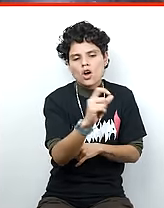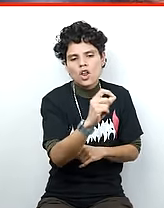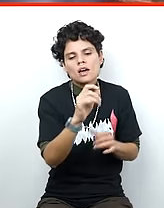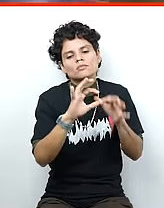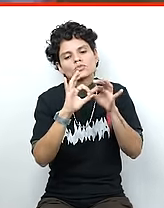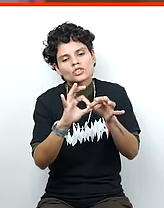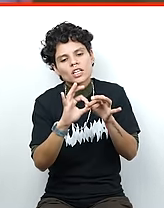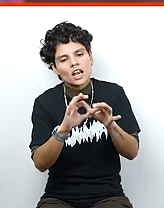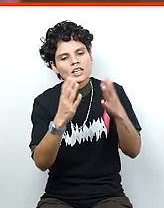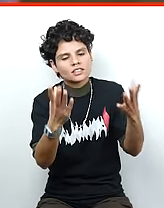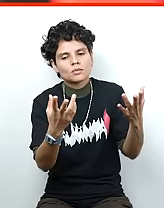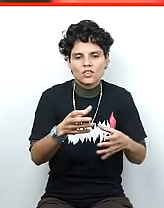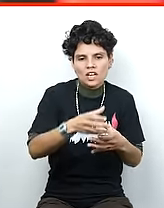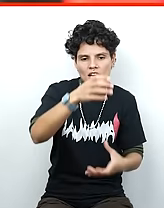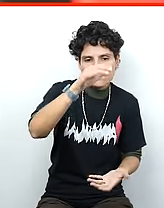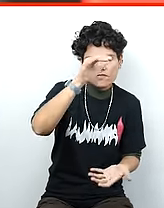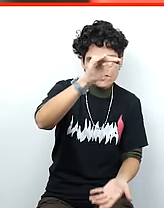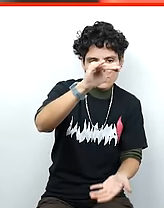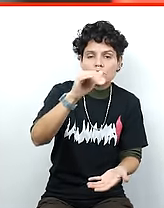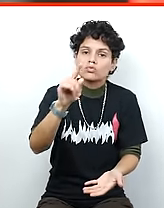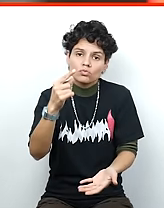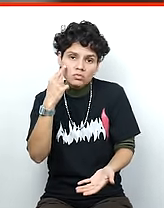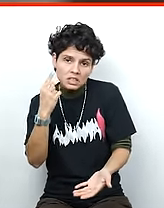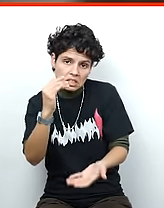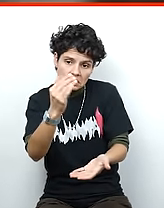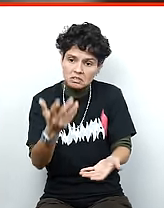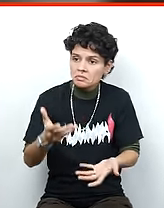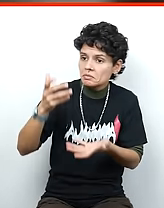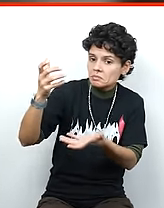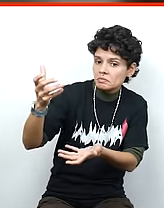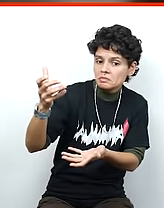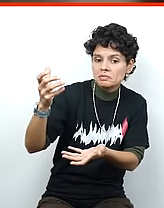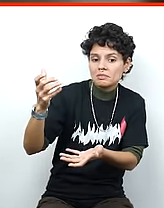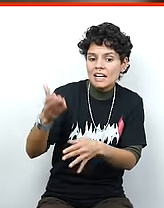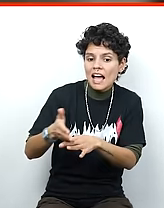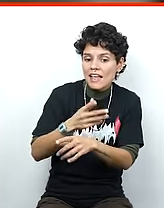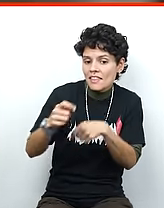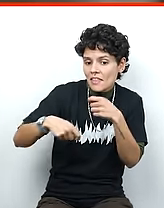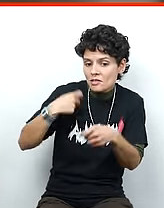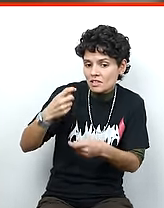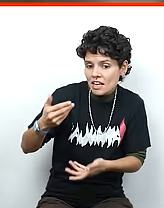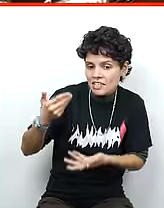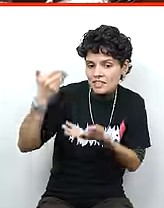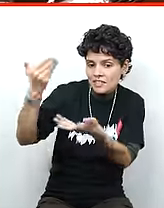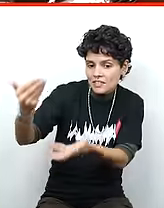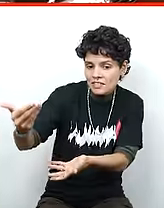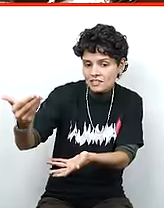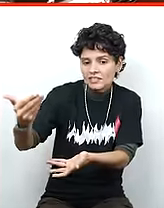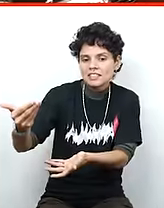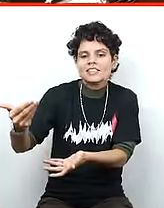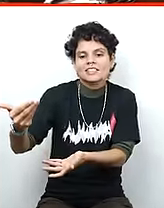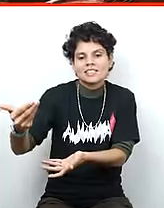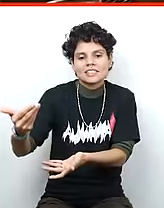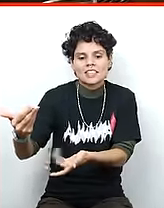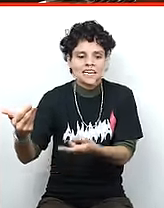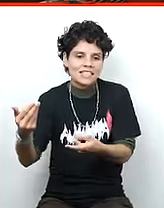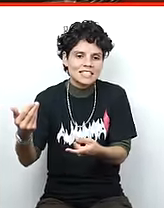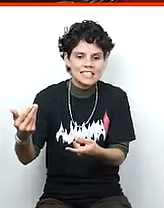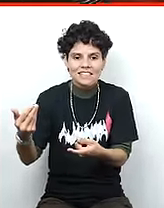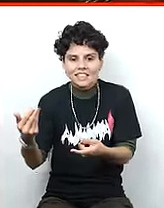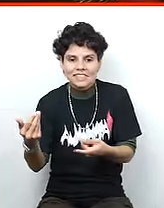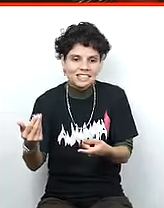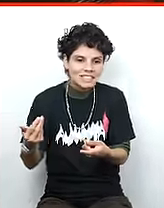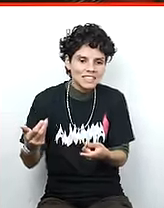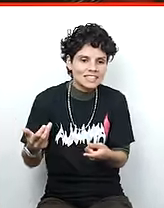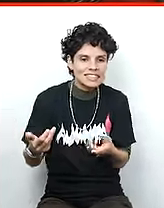a Coca-Cola, la retornable, es fácil, la lleváis al almacén, antes del almuerzo ahí. Sí. Ahí, pateándola